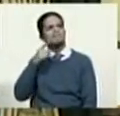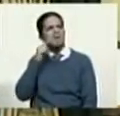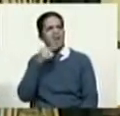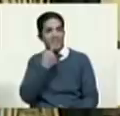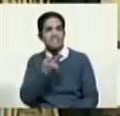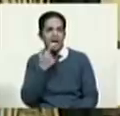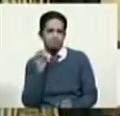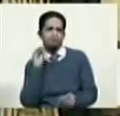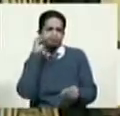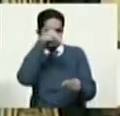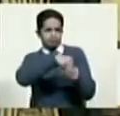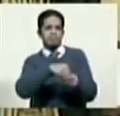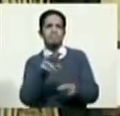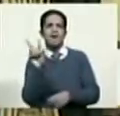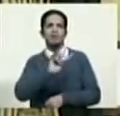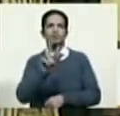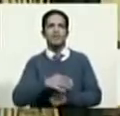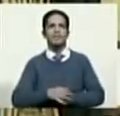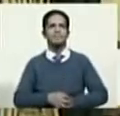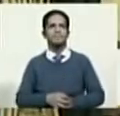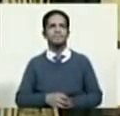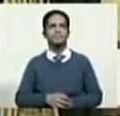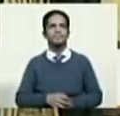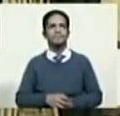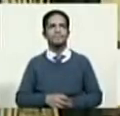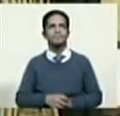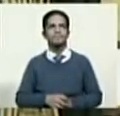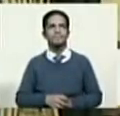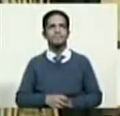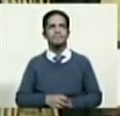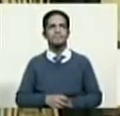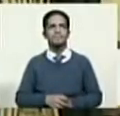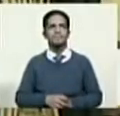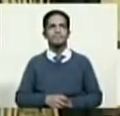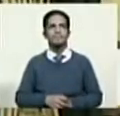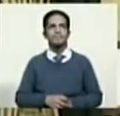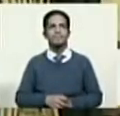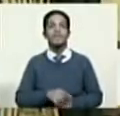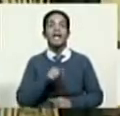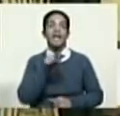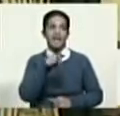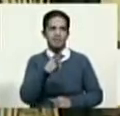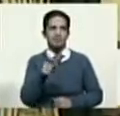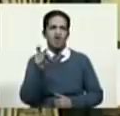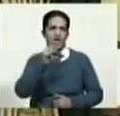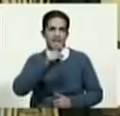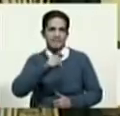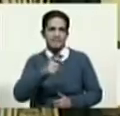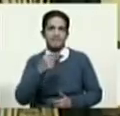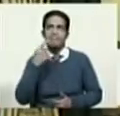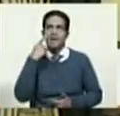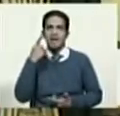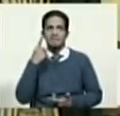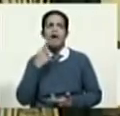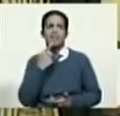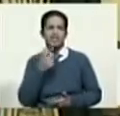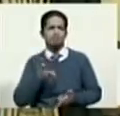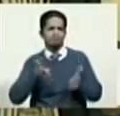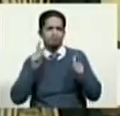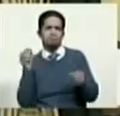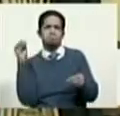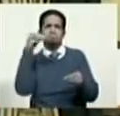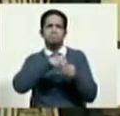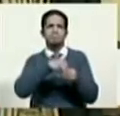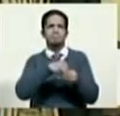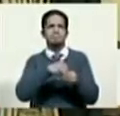país. Es el expediente que completa la intervención. El expediente que completa la intervención es el